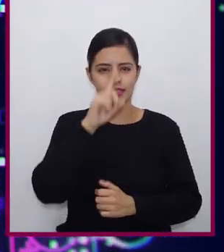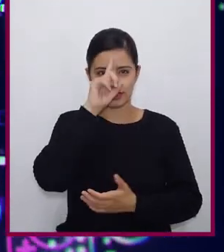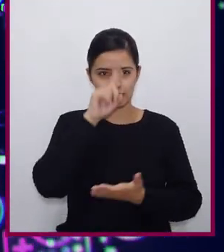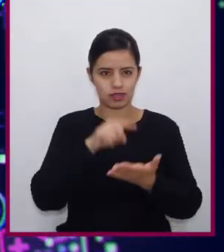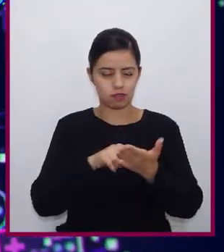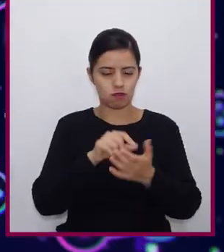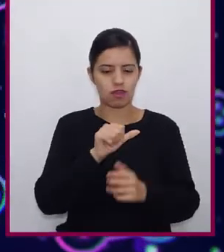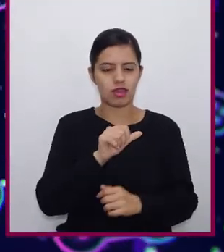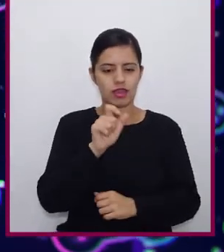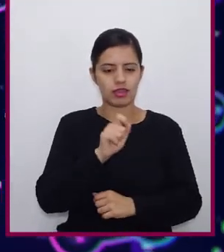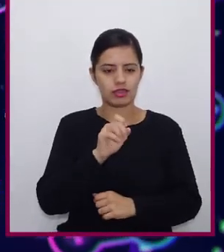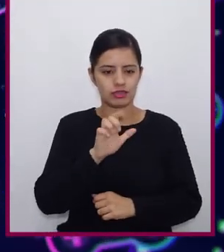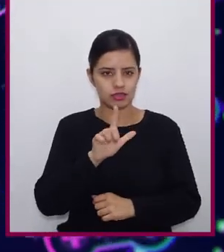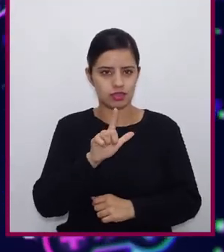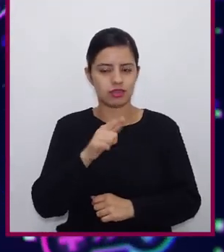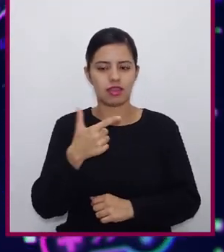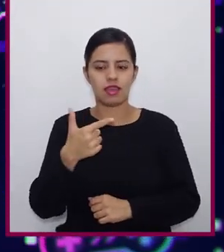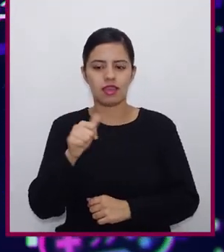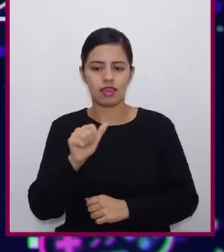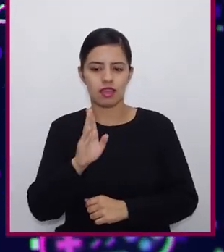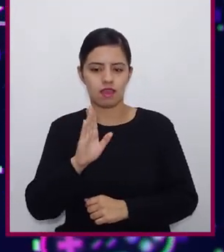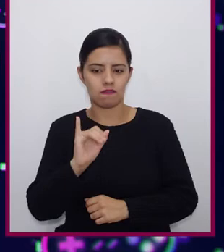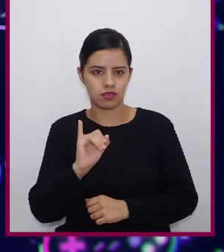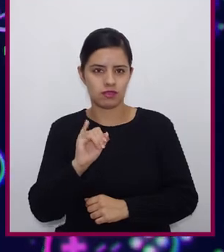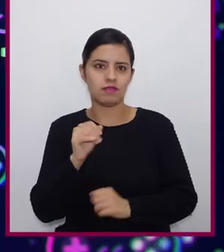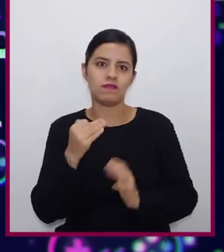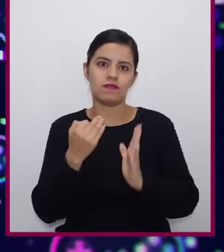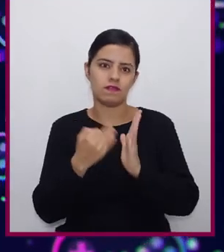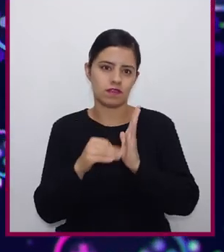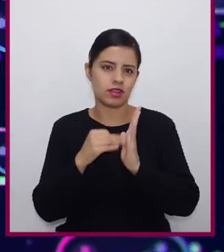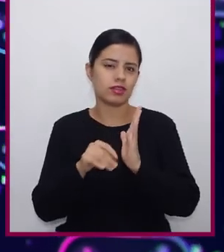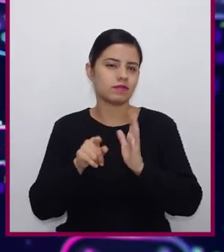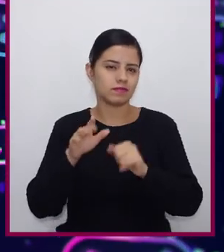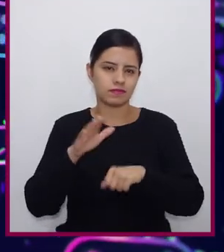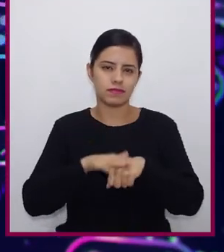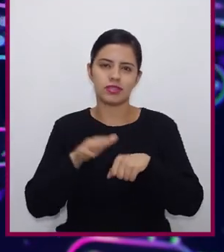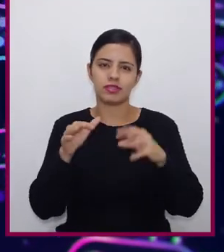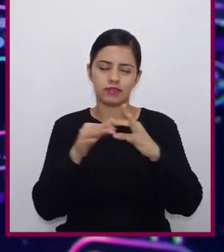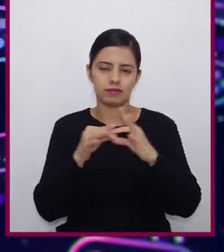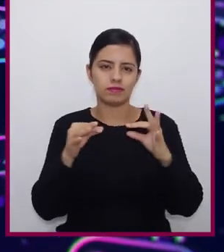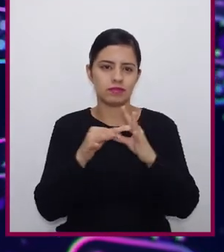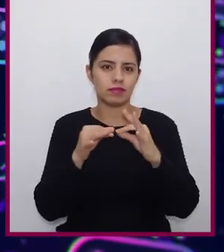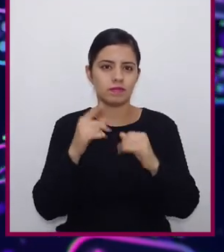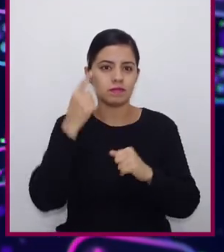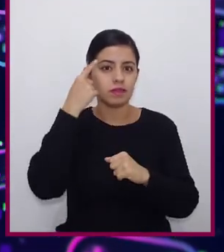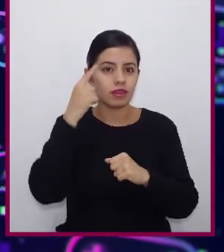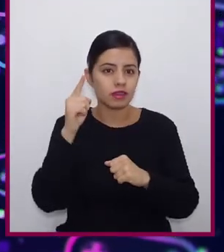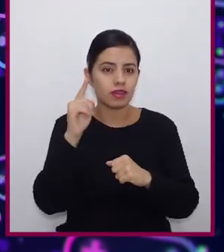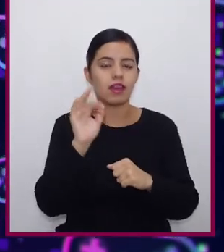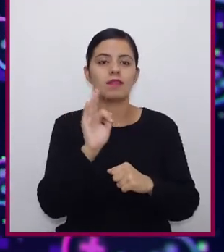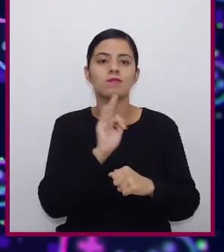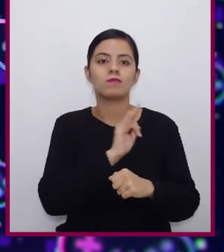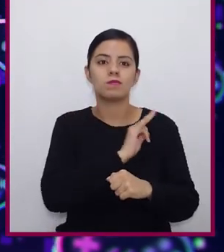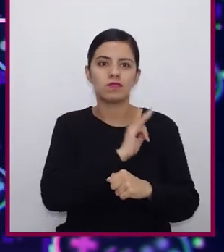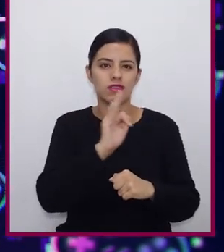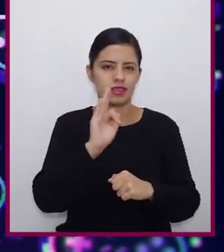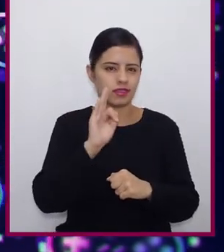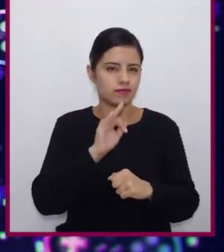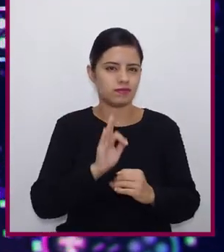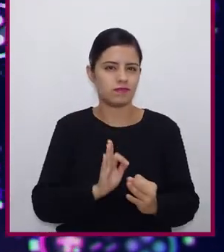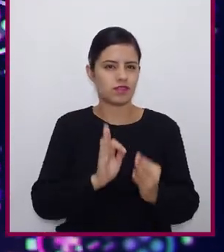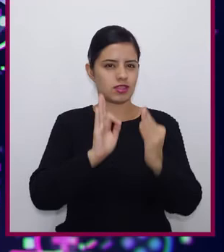Axel y a Gaby les falta explicarnos un par de cositas para poder enfrentar a la jefa